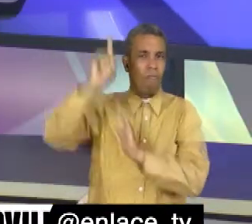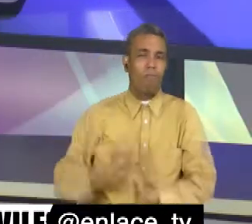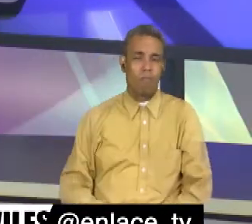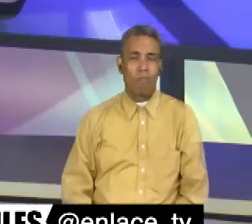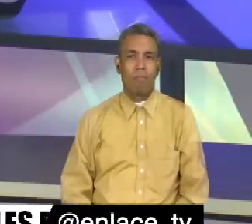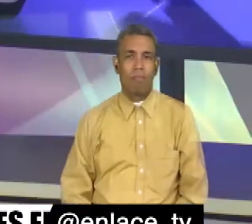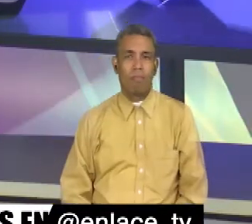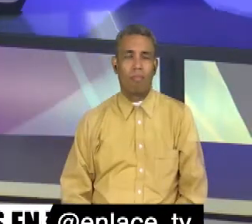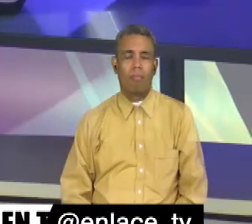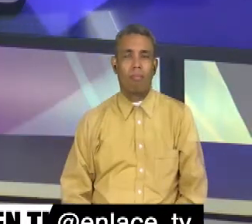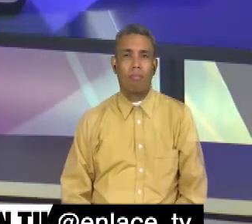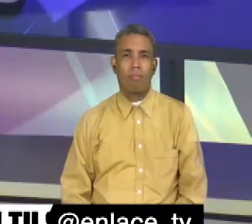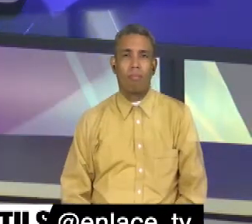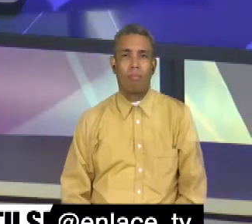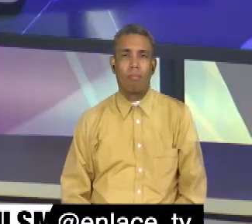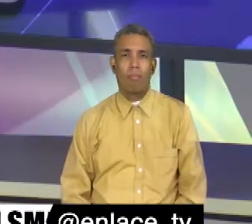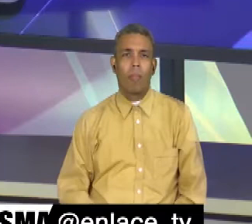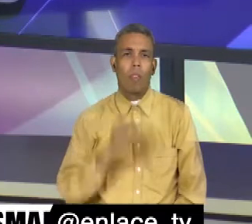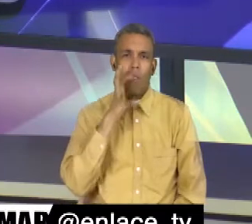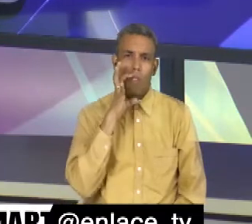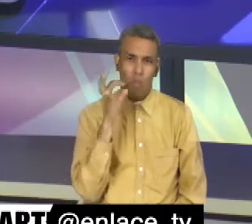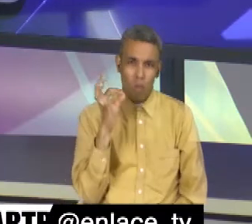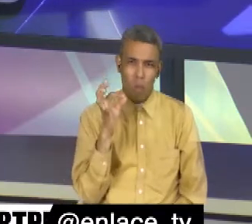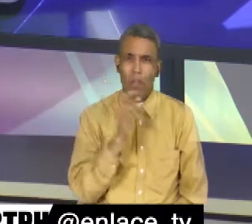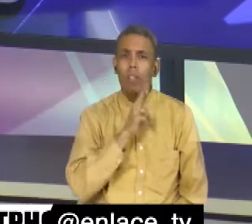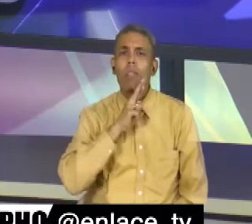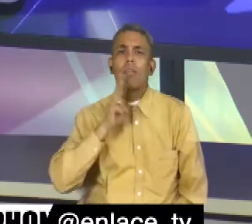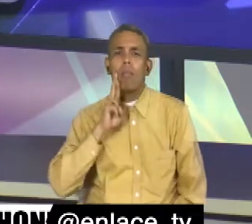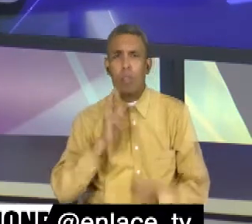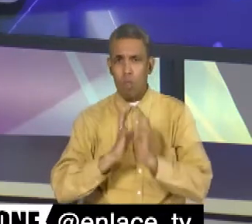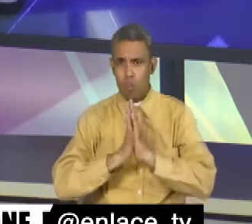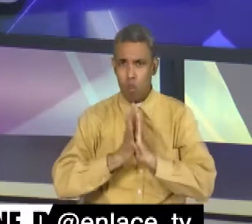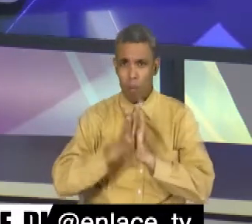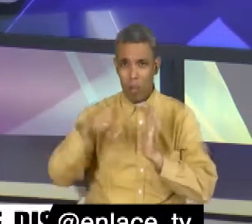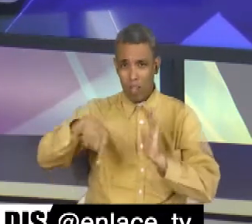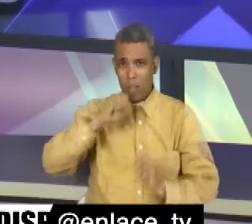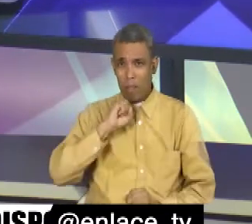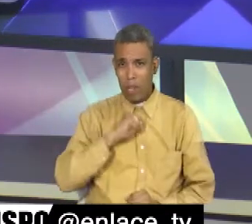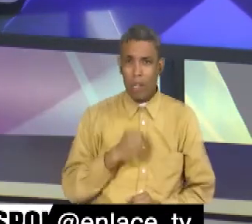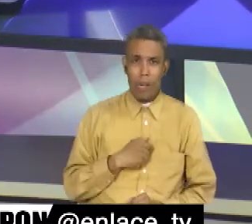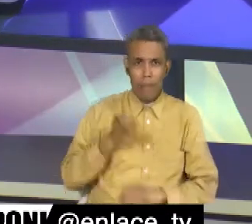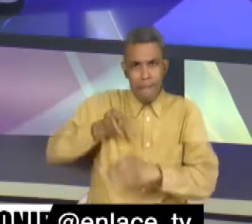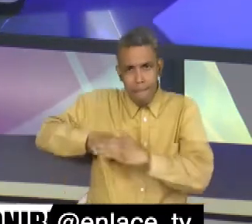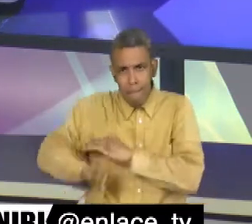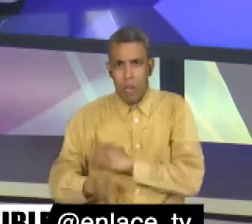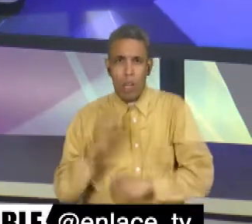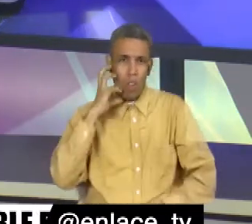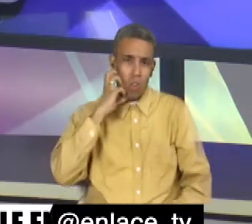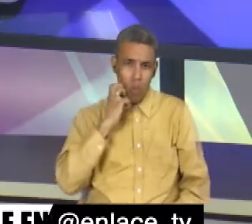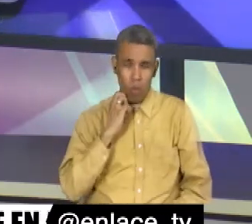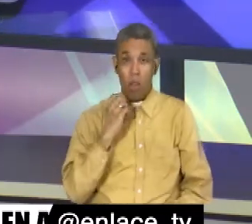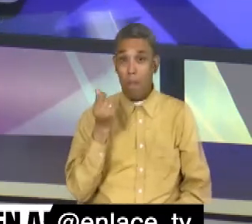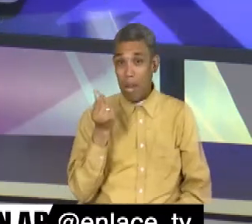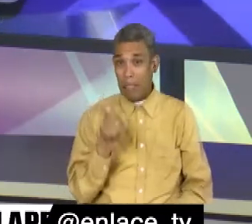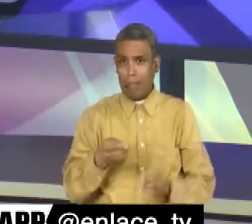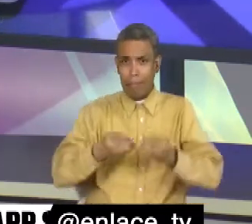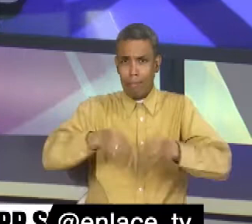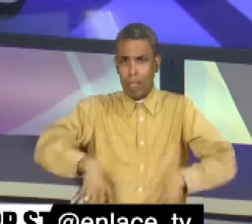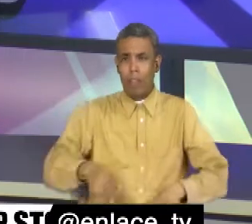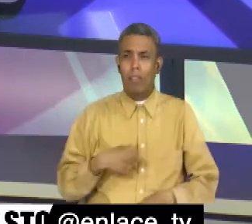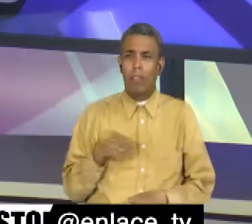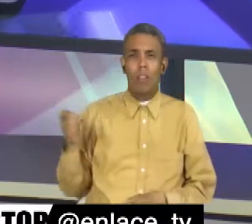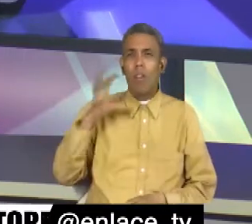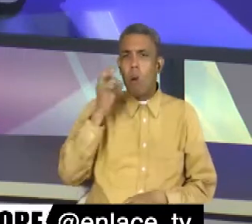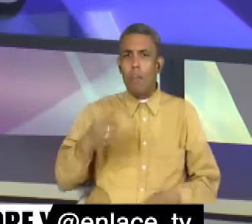Hombres armados llegaron hasta un restaurante ubicado en pleno comercio de la ciudad y se llevaron una alta suma de dinero. El administrador del local